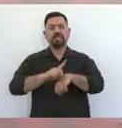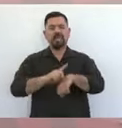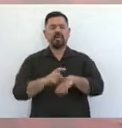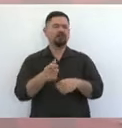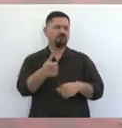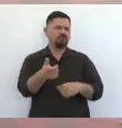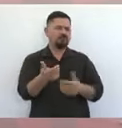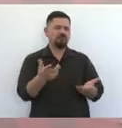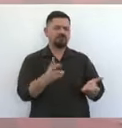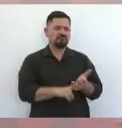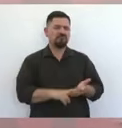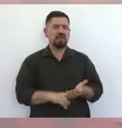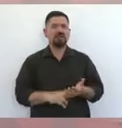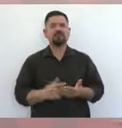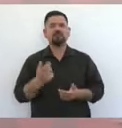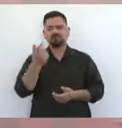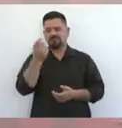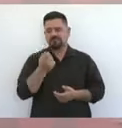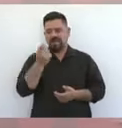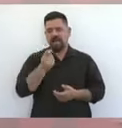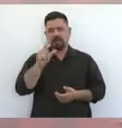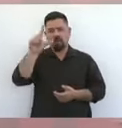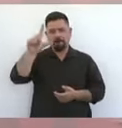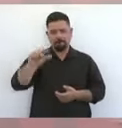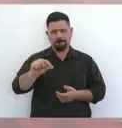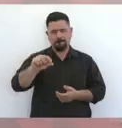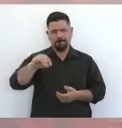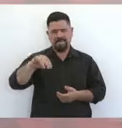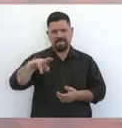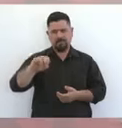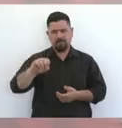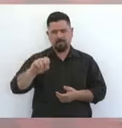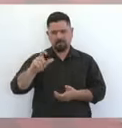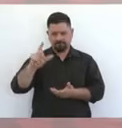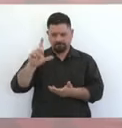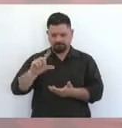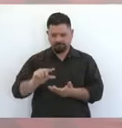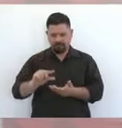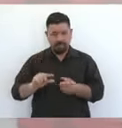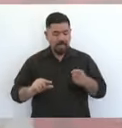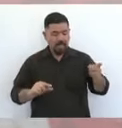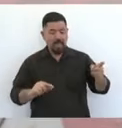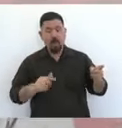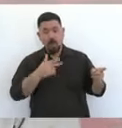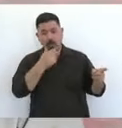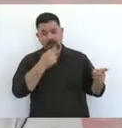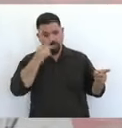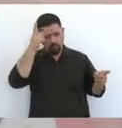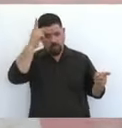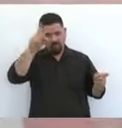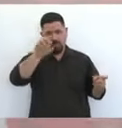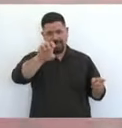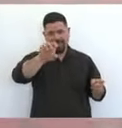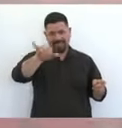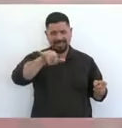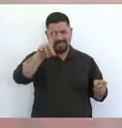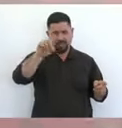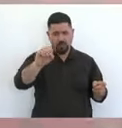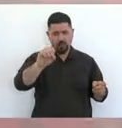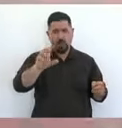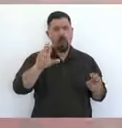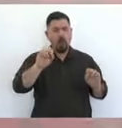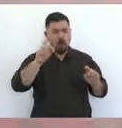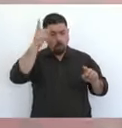equivale a un salario mínimo. Se le da al ejidatario o al pequeño propietario para